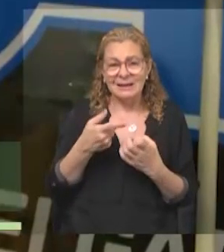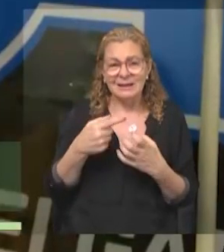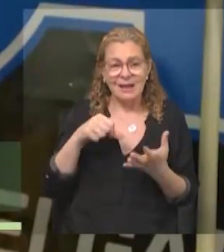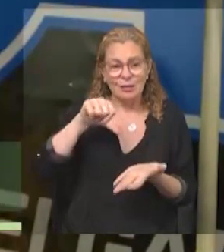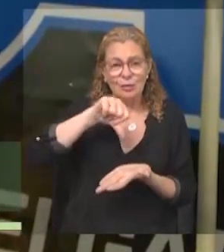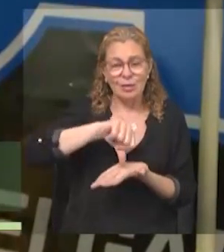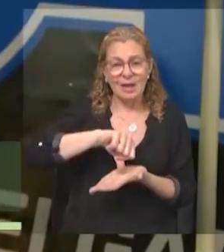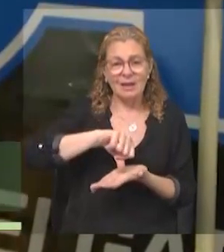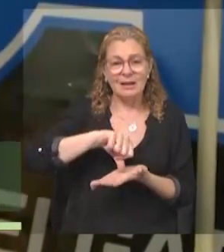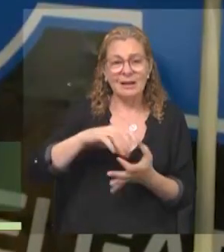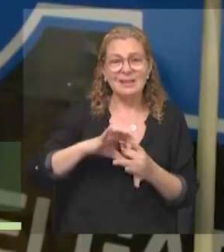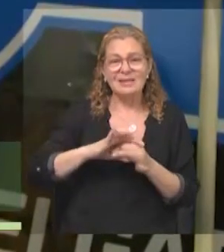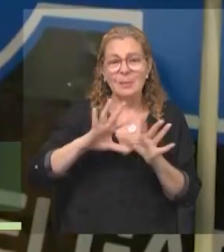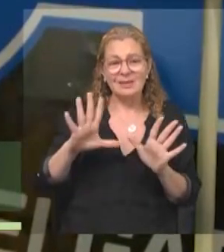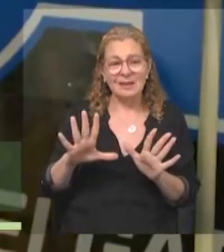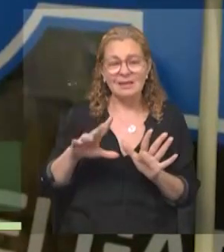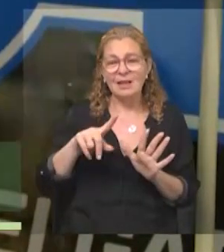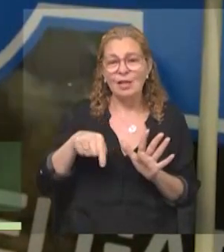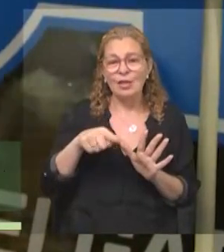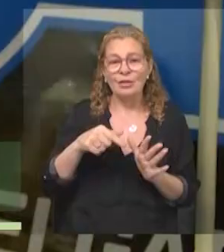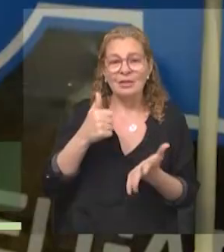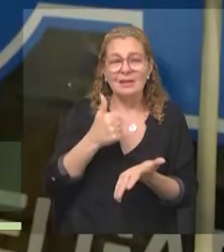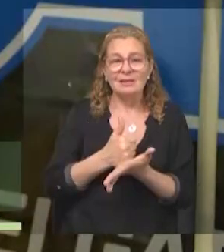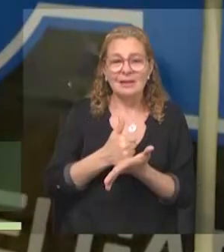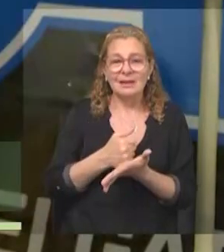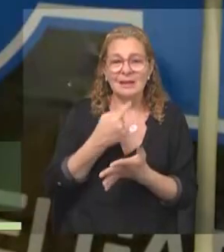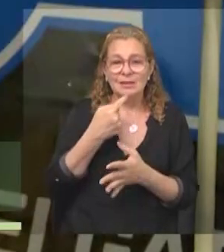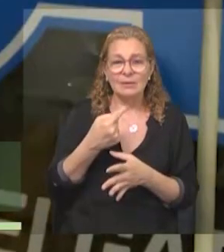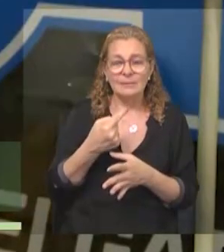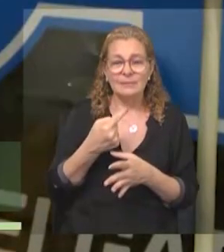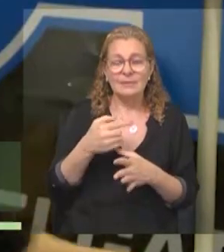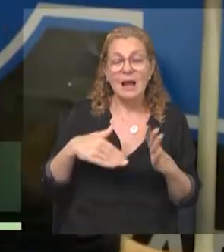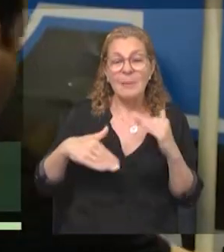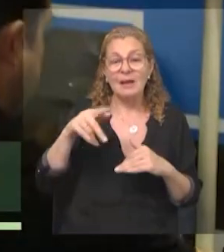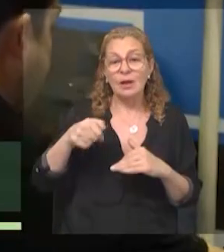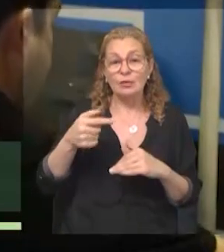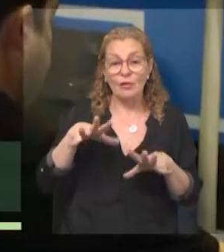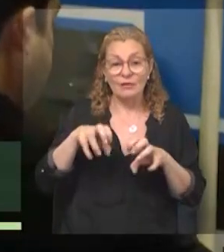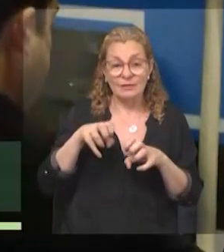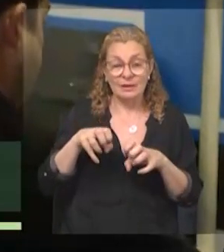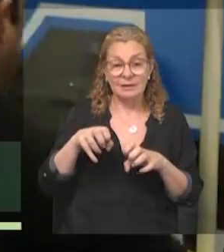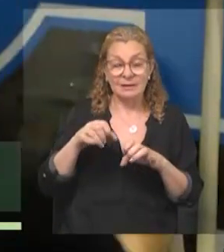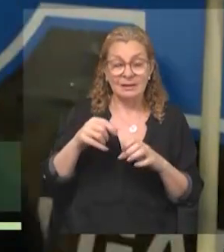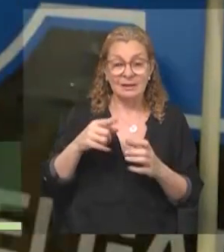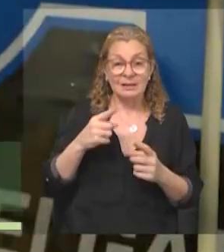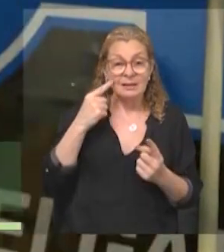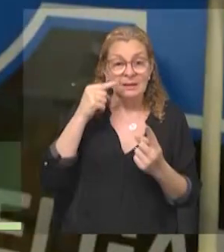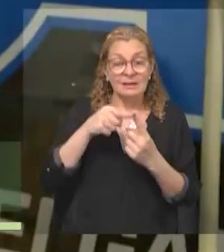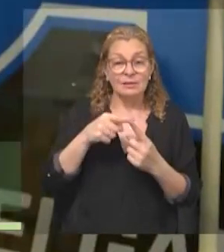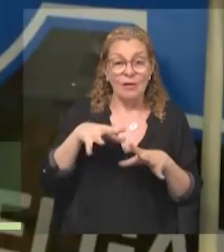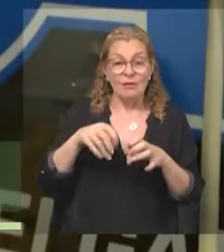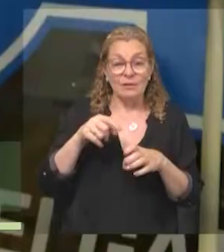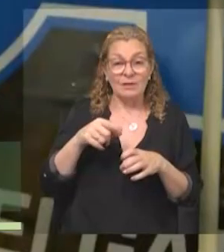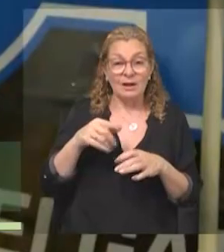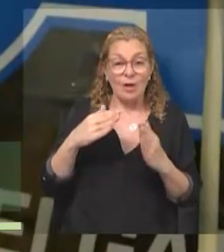ciudad es independientemente donde esté circunstancialmente capaz que hay otros que viven directamente o iden o